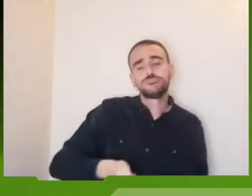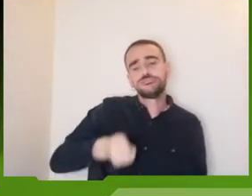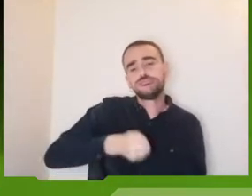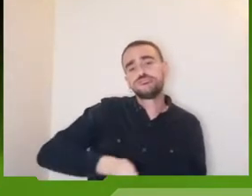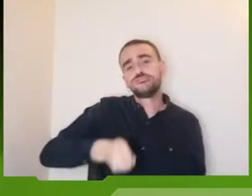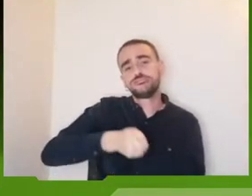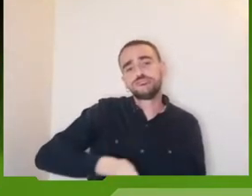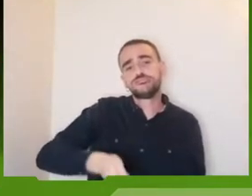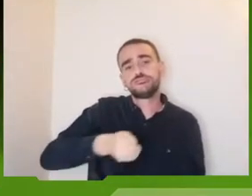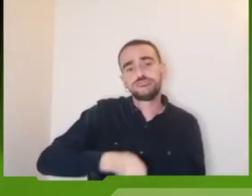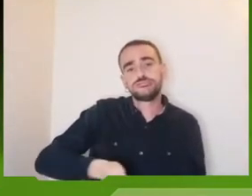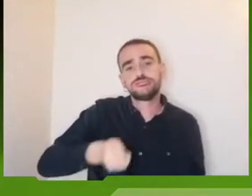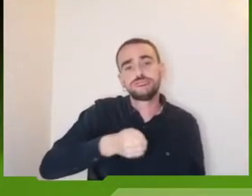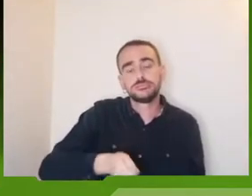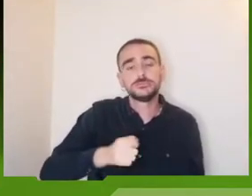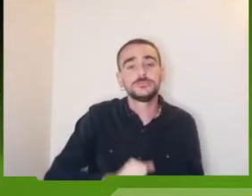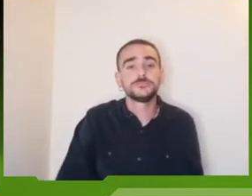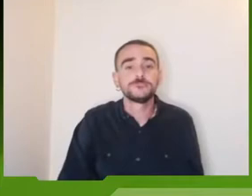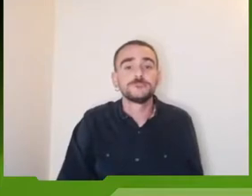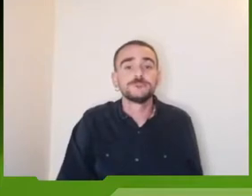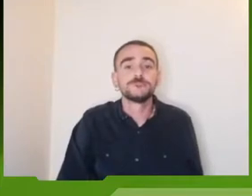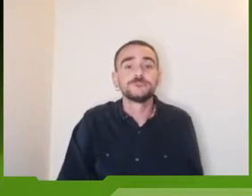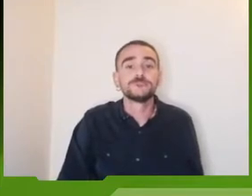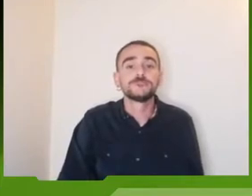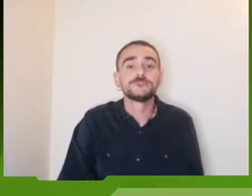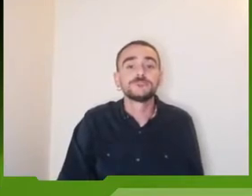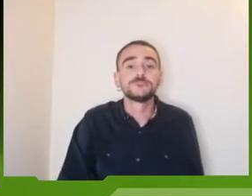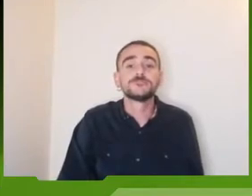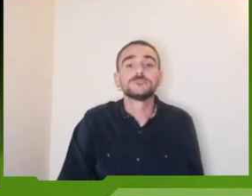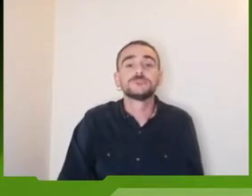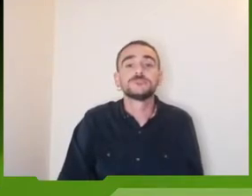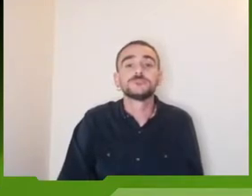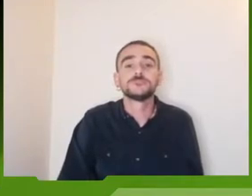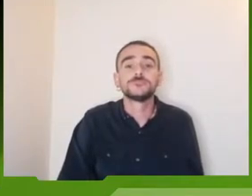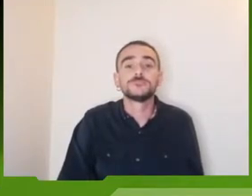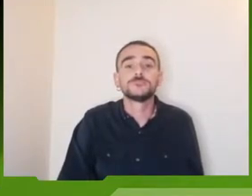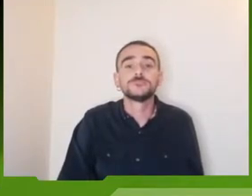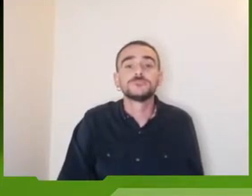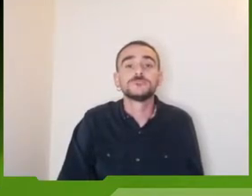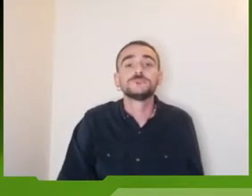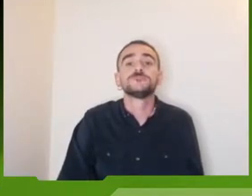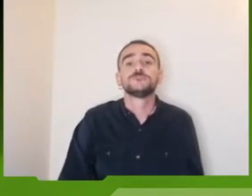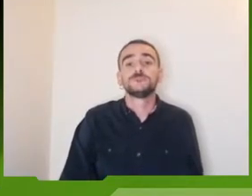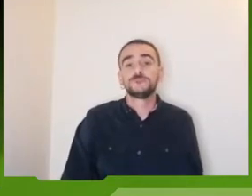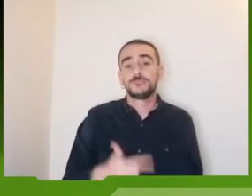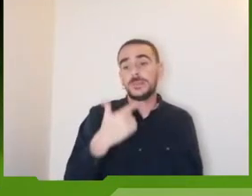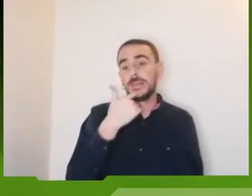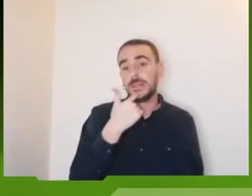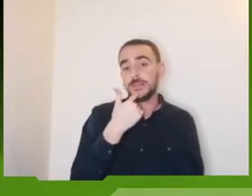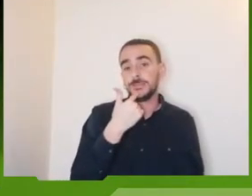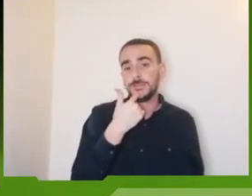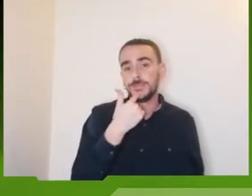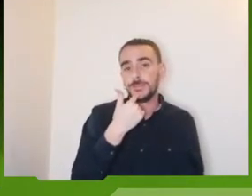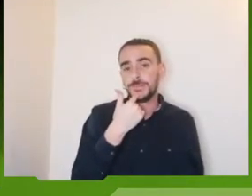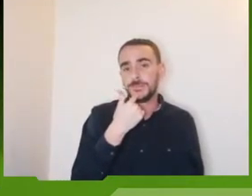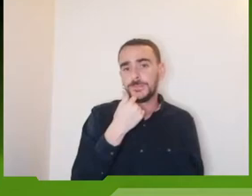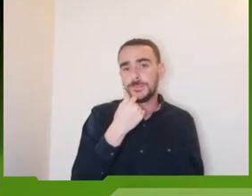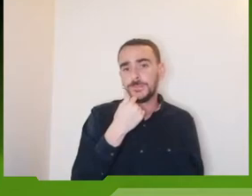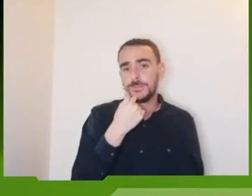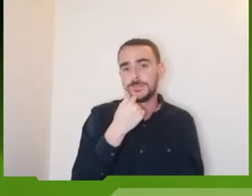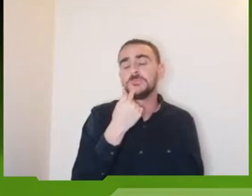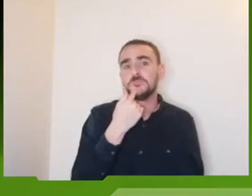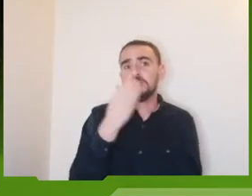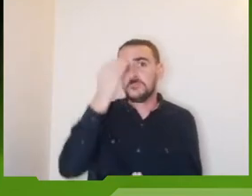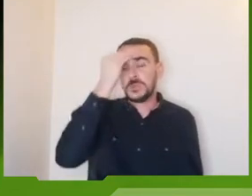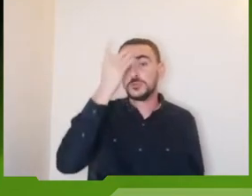no ser muy vaga, si no echarle para remenar menos, no echarle mucha leche para remenar menos, porque vale la pena que la